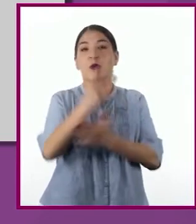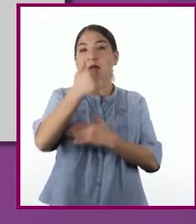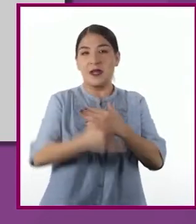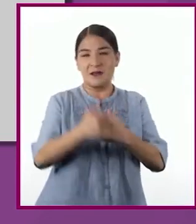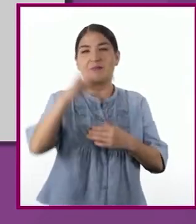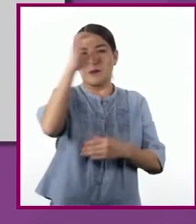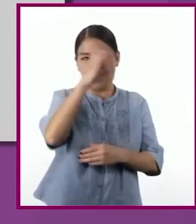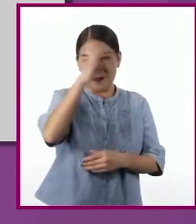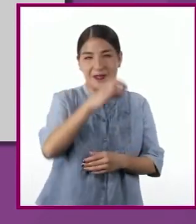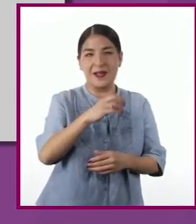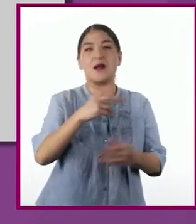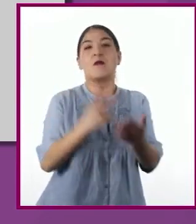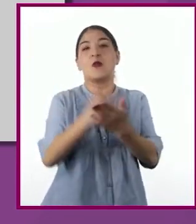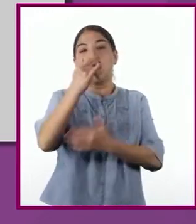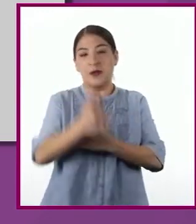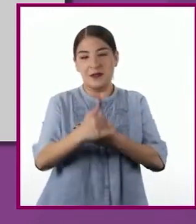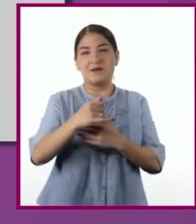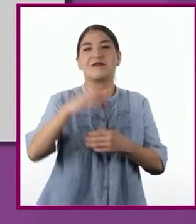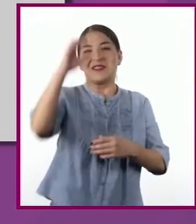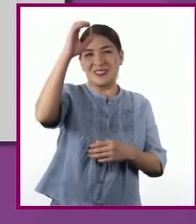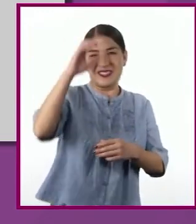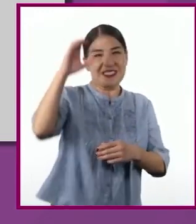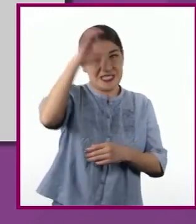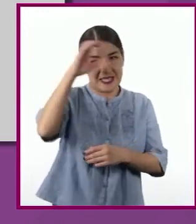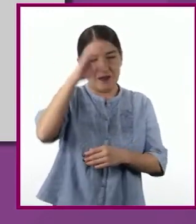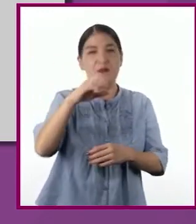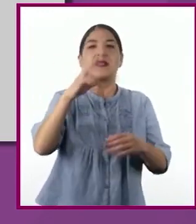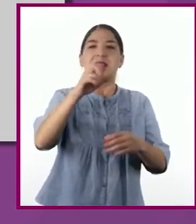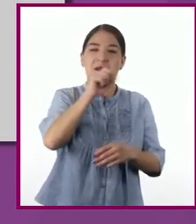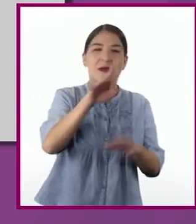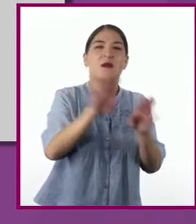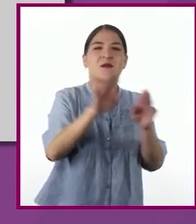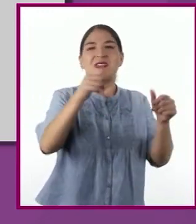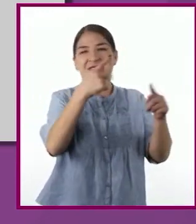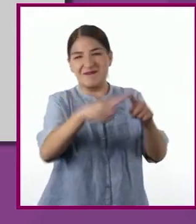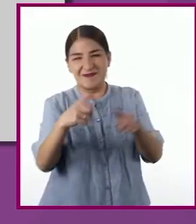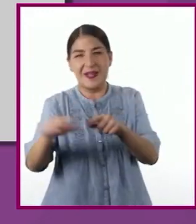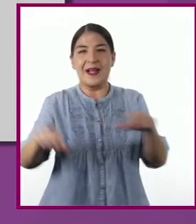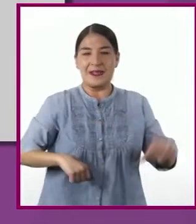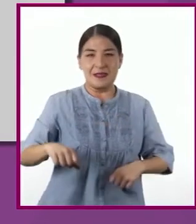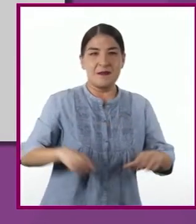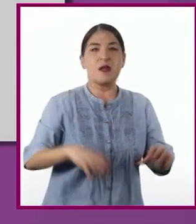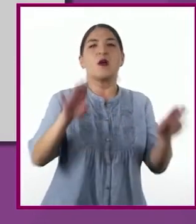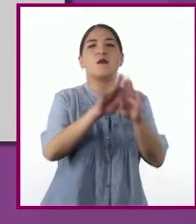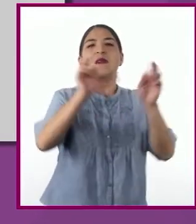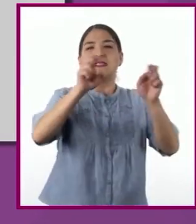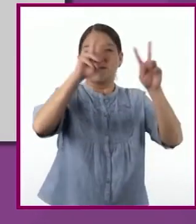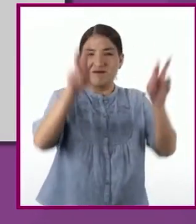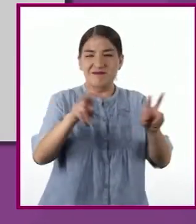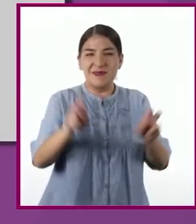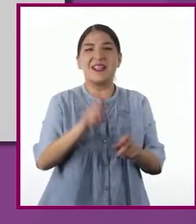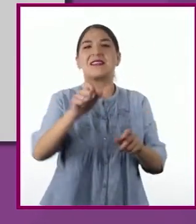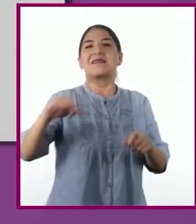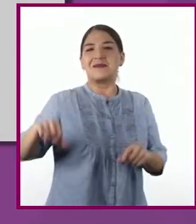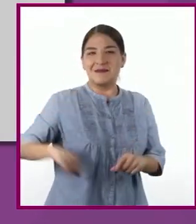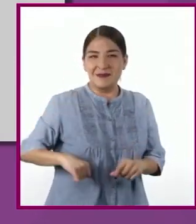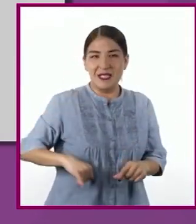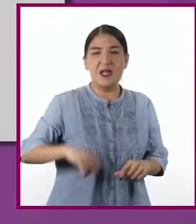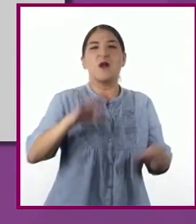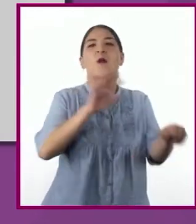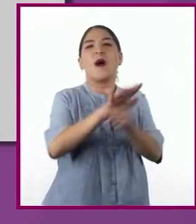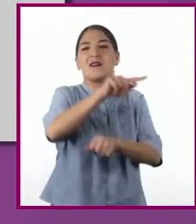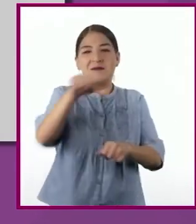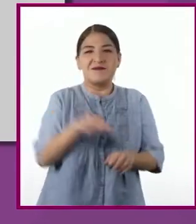culturales, científicos y productivos, campañas escolares sobre temas de interés o situaciones que les